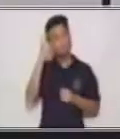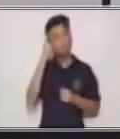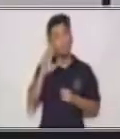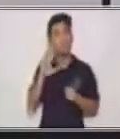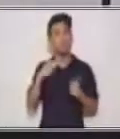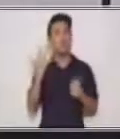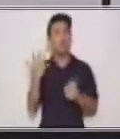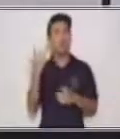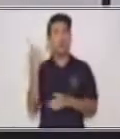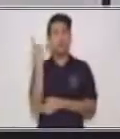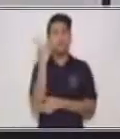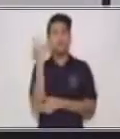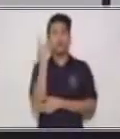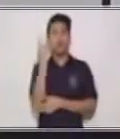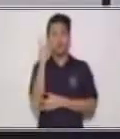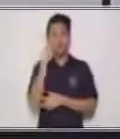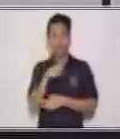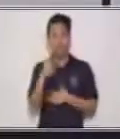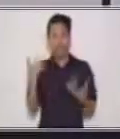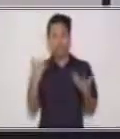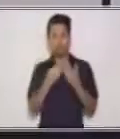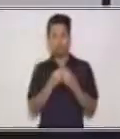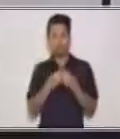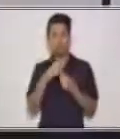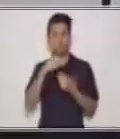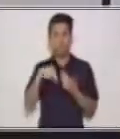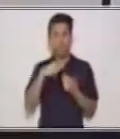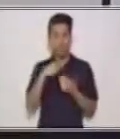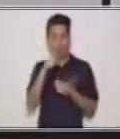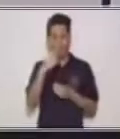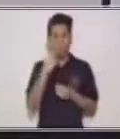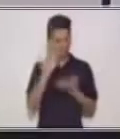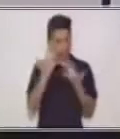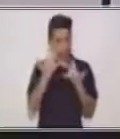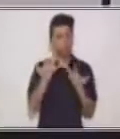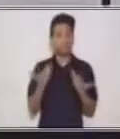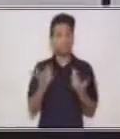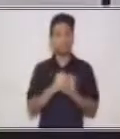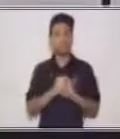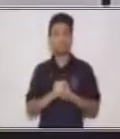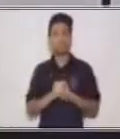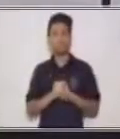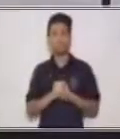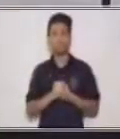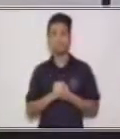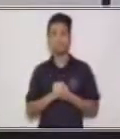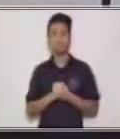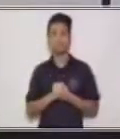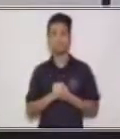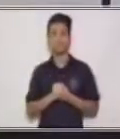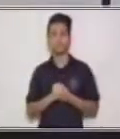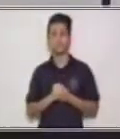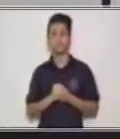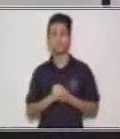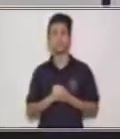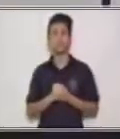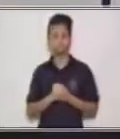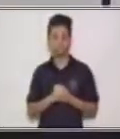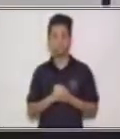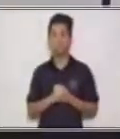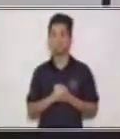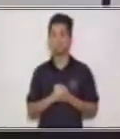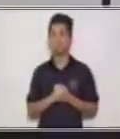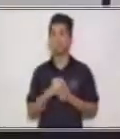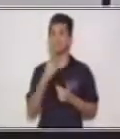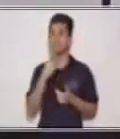importantes que deben haber dentro de una familia. ¿Quién me puede contar? A ver. Sí, tú. Ah, muy bien. Él dice